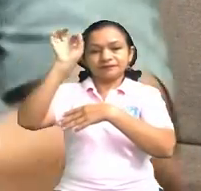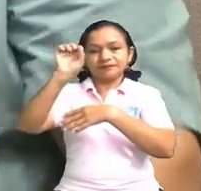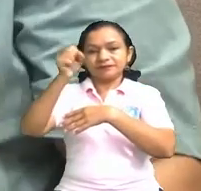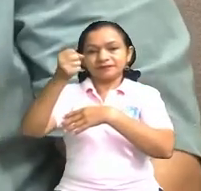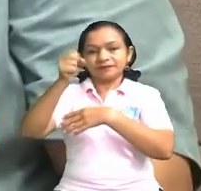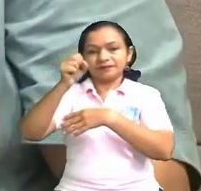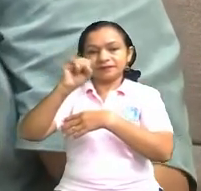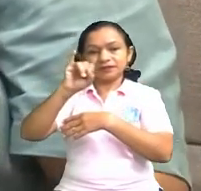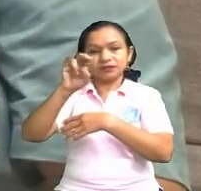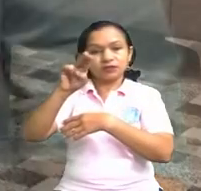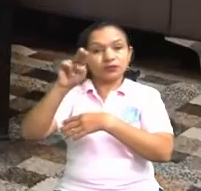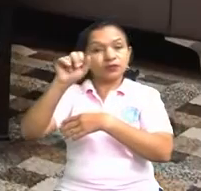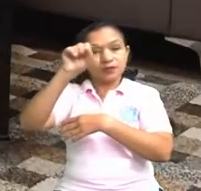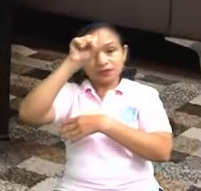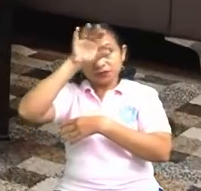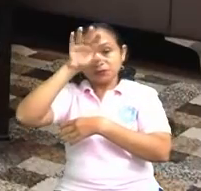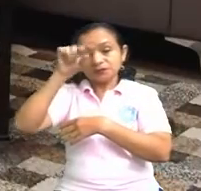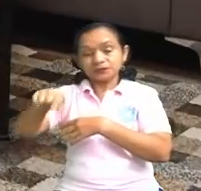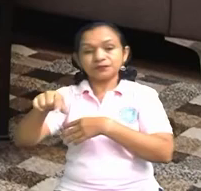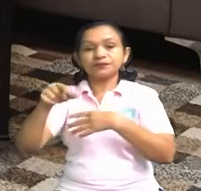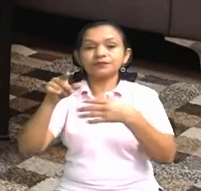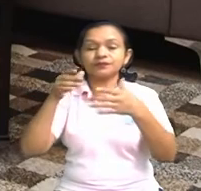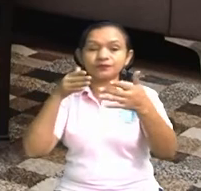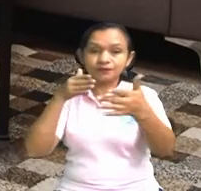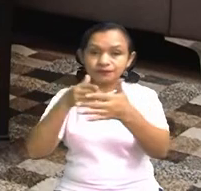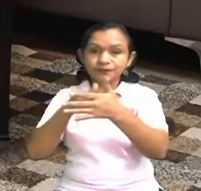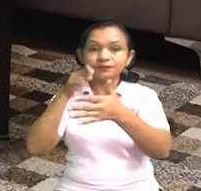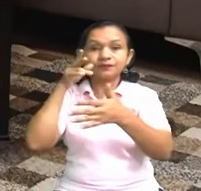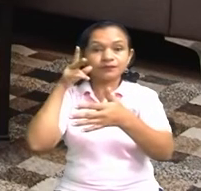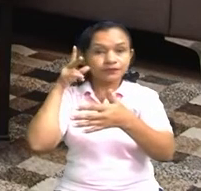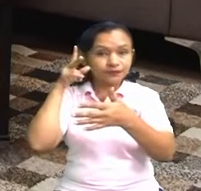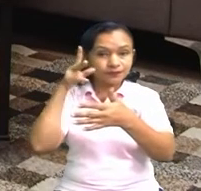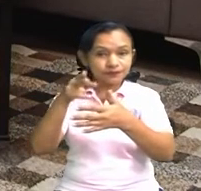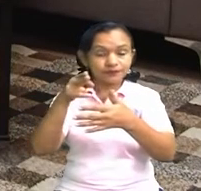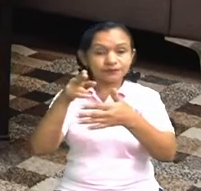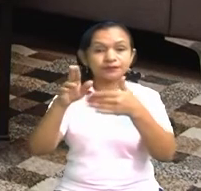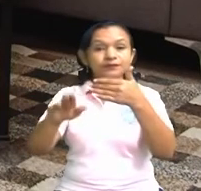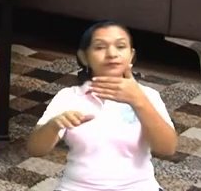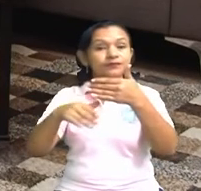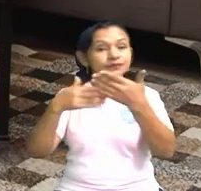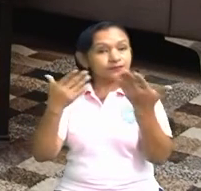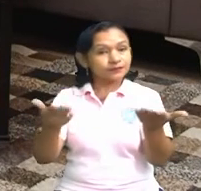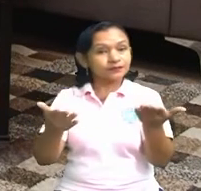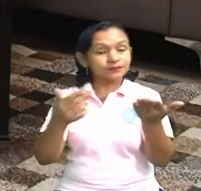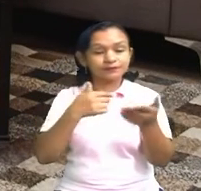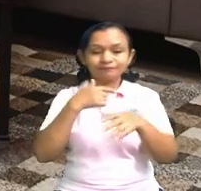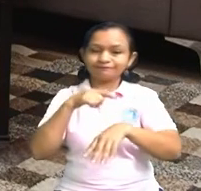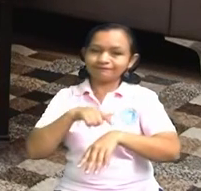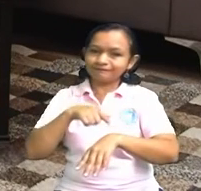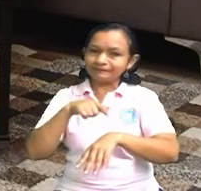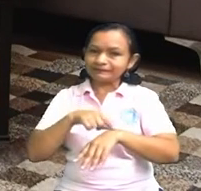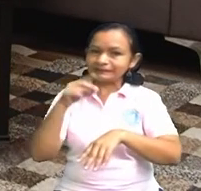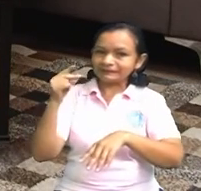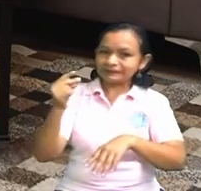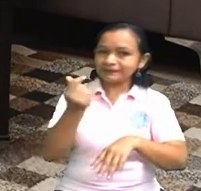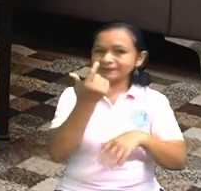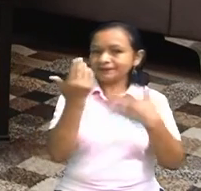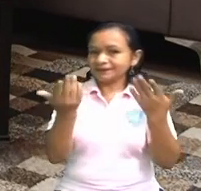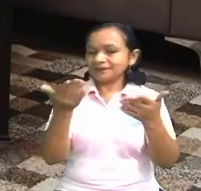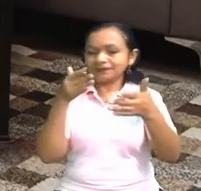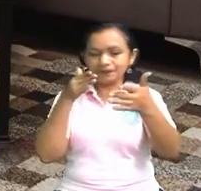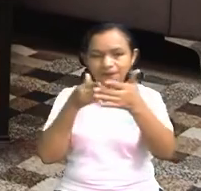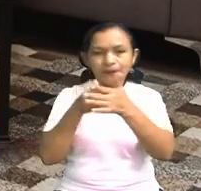ahí en Ciuna. Compañero Luis, tenemos que hacer una breve pausa, sin duda alguna el tiempo va deprisa y tenemos